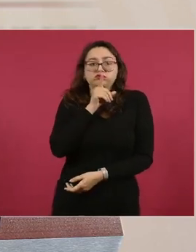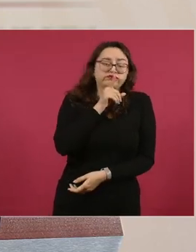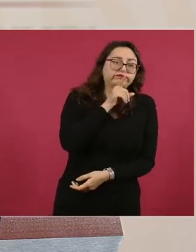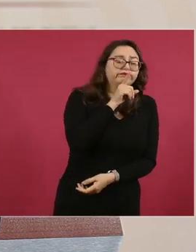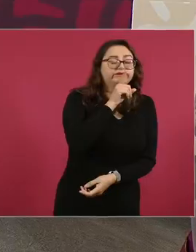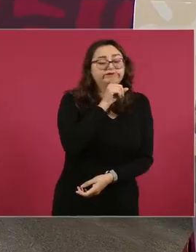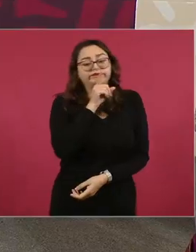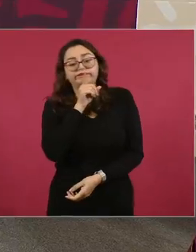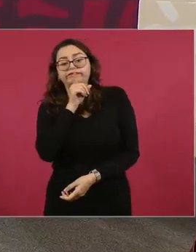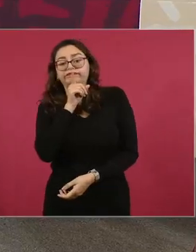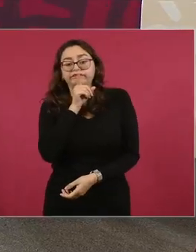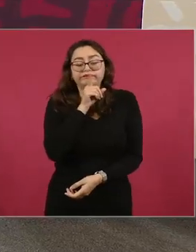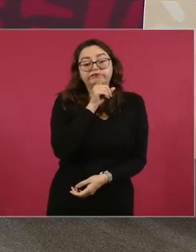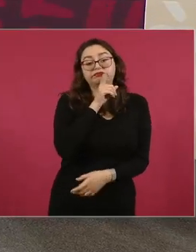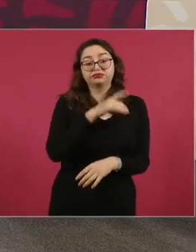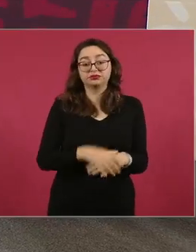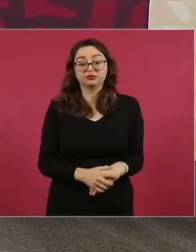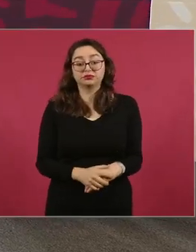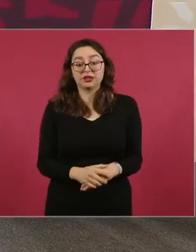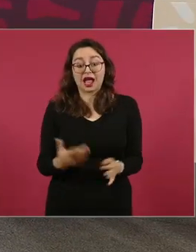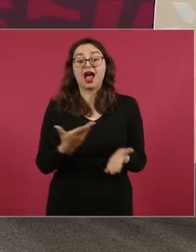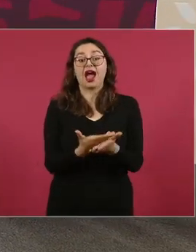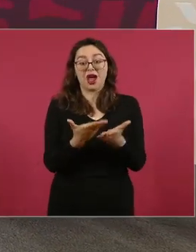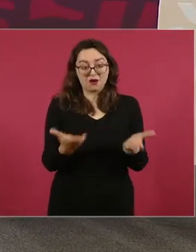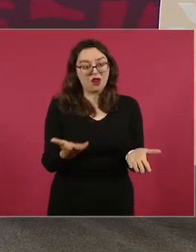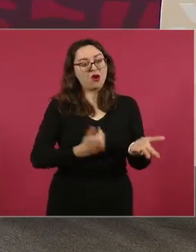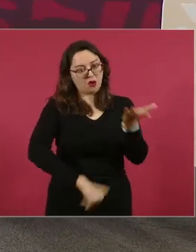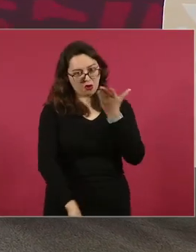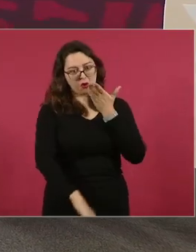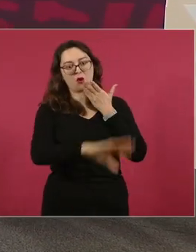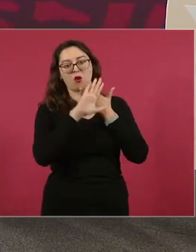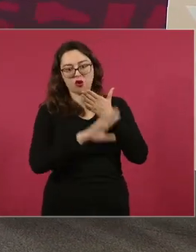Es ahora, ¿no?, que